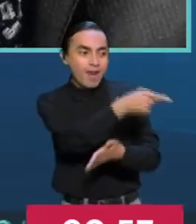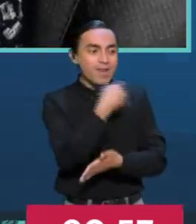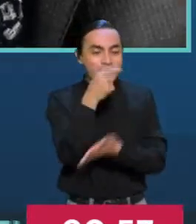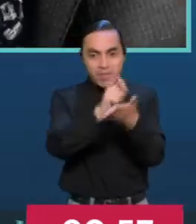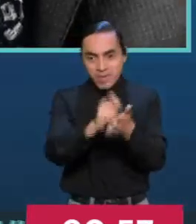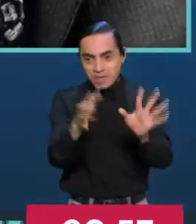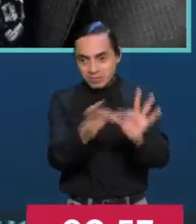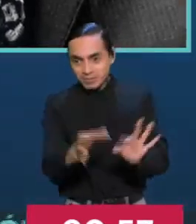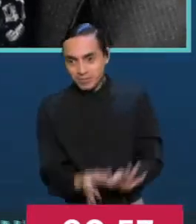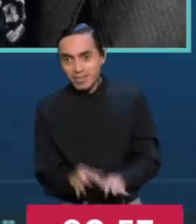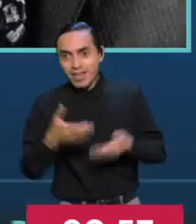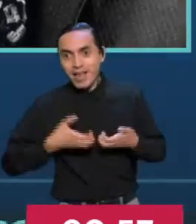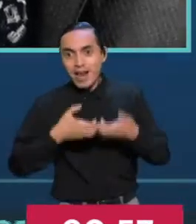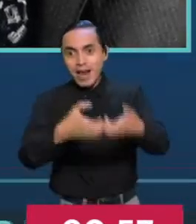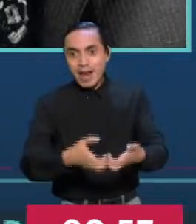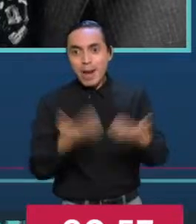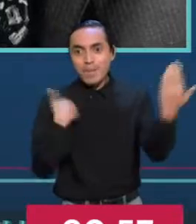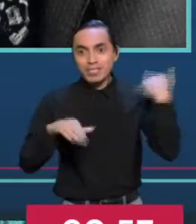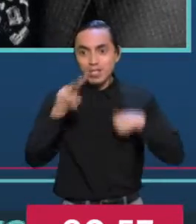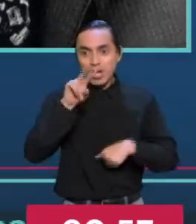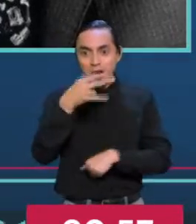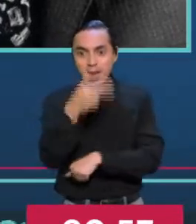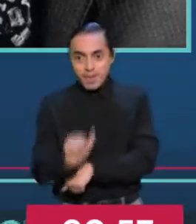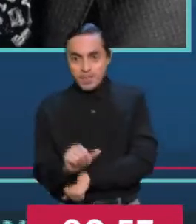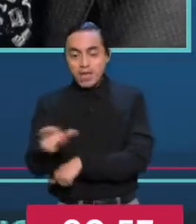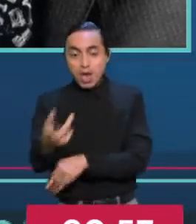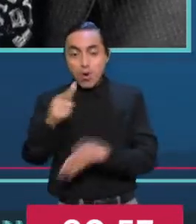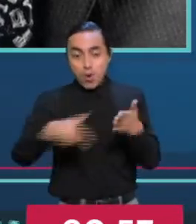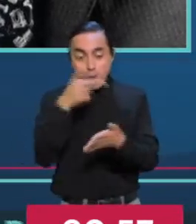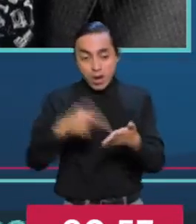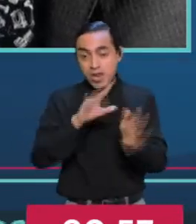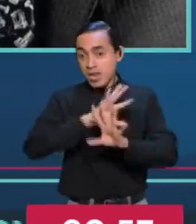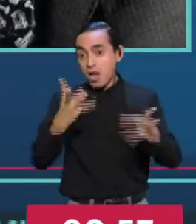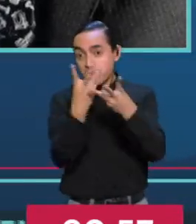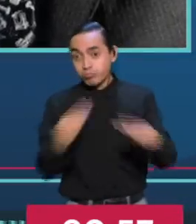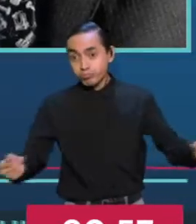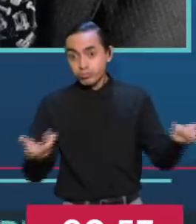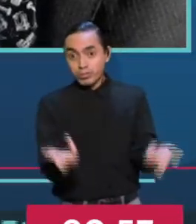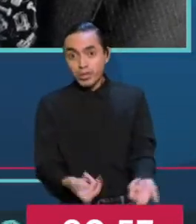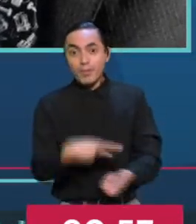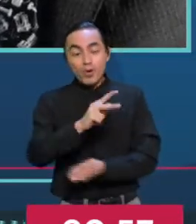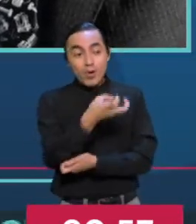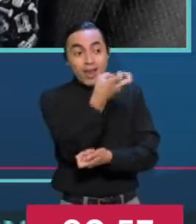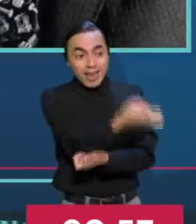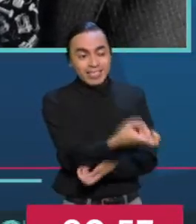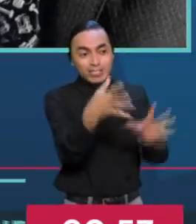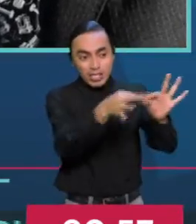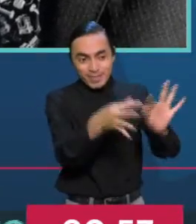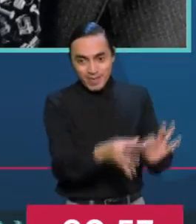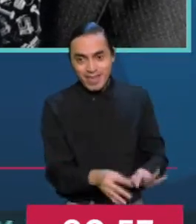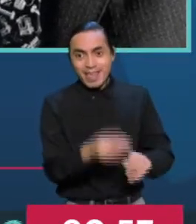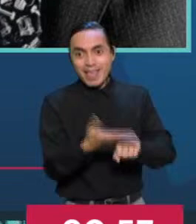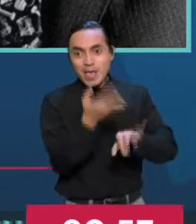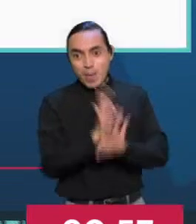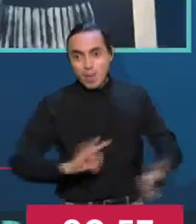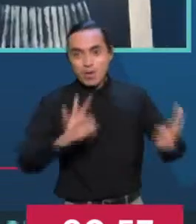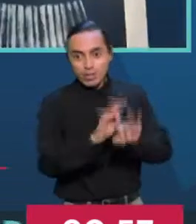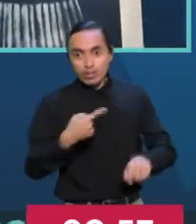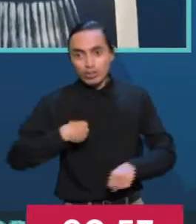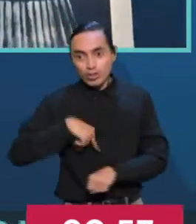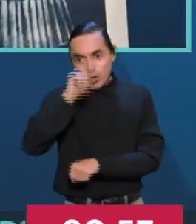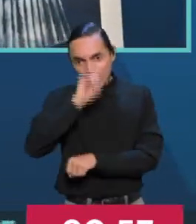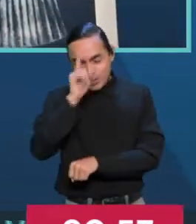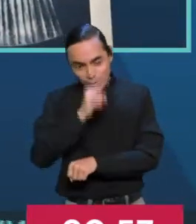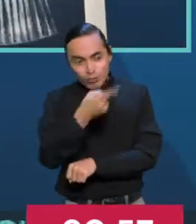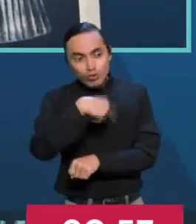que es el Paseo de la Viga, como uno de los lugares que ya desaparecieron. Por eso la crónica es muy importante, yo les recomiendo muchísimo que se acerquen